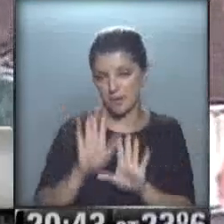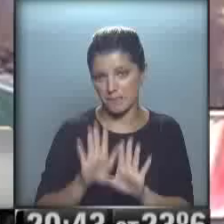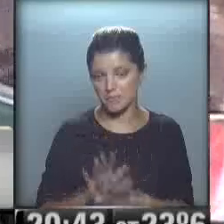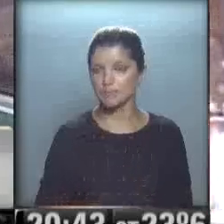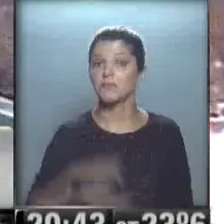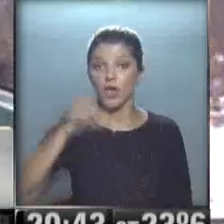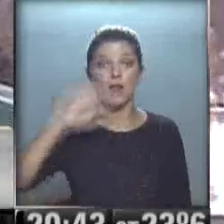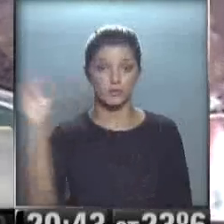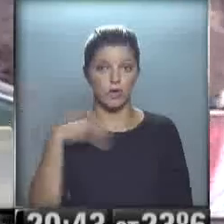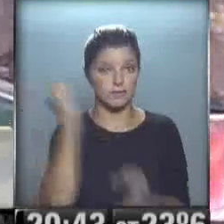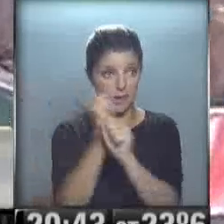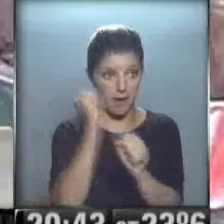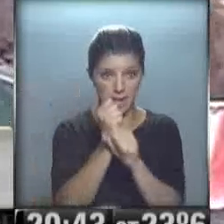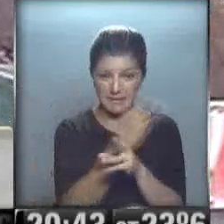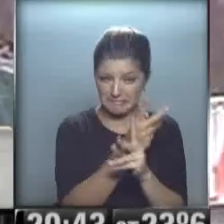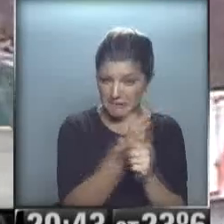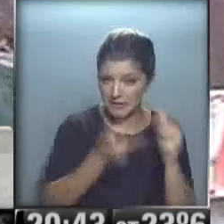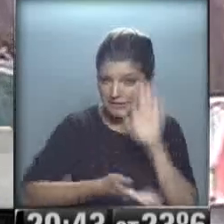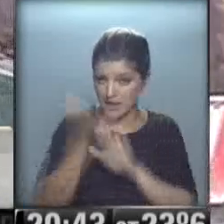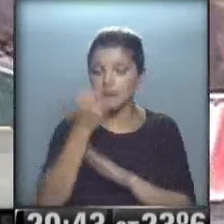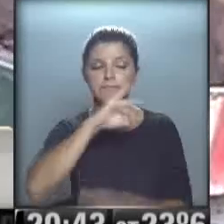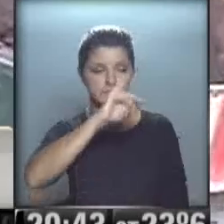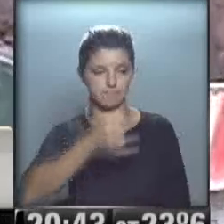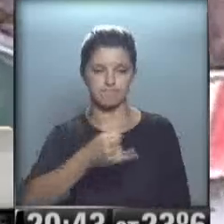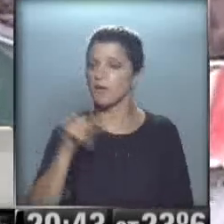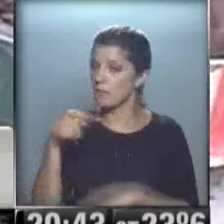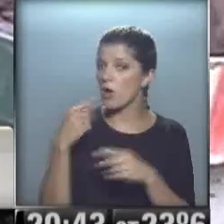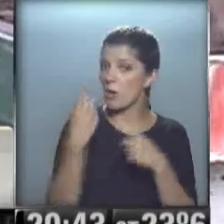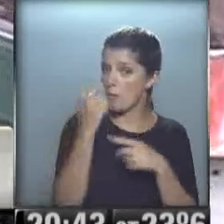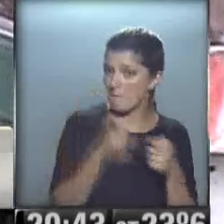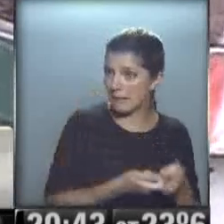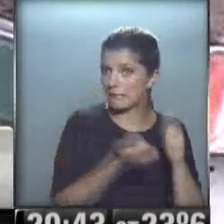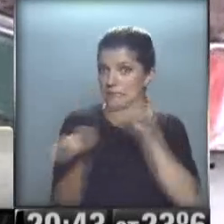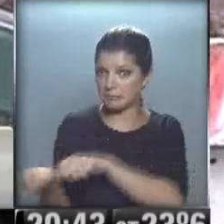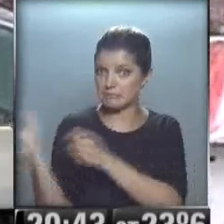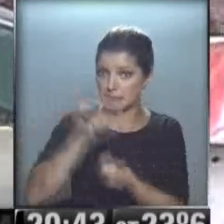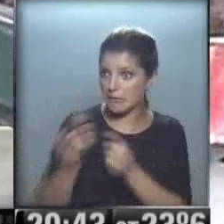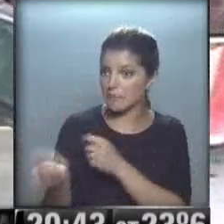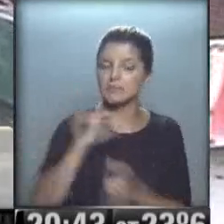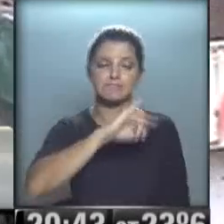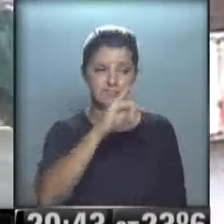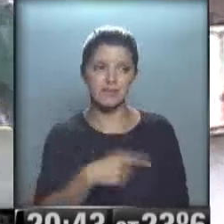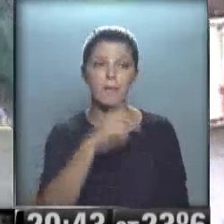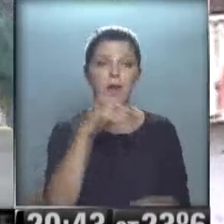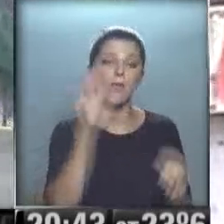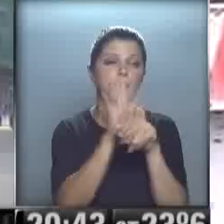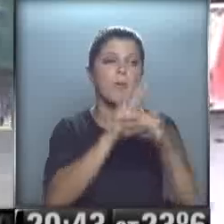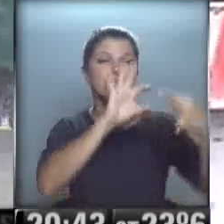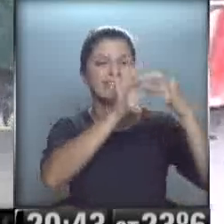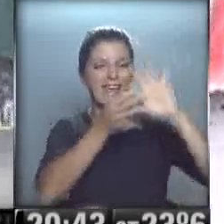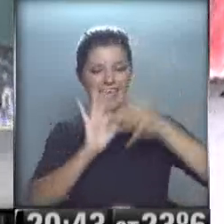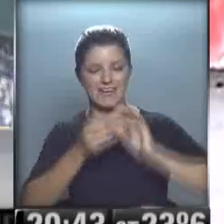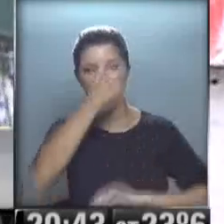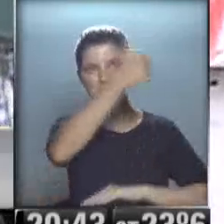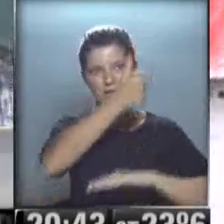todos trabajando para sacar el barro. Para sacar el barro, sí. Y ahí, ¿cómo? Pero balde por balde. Sí, balde por balde, hicimos una cadena, vamos así, de